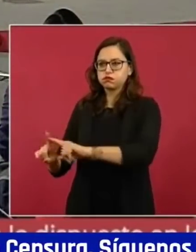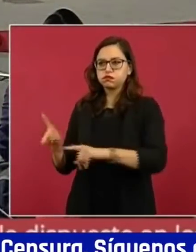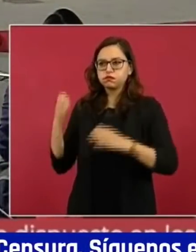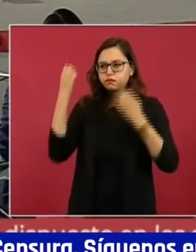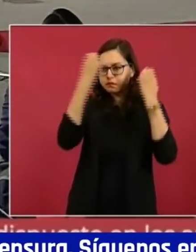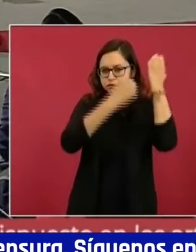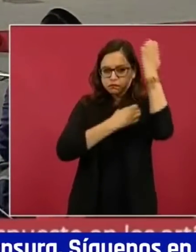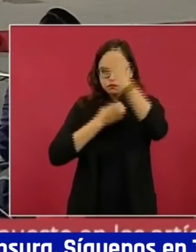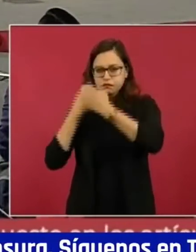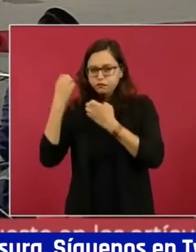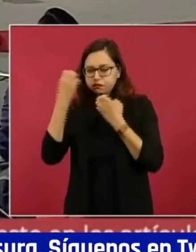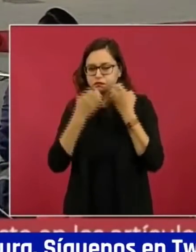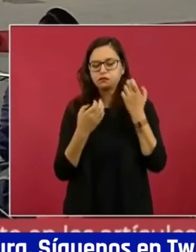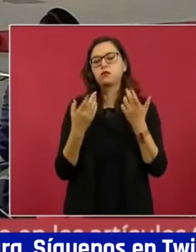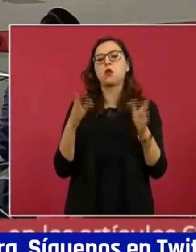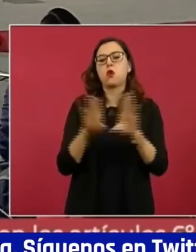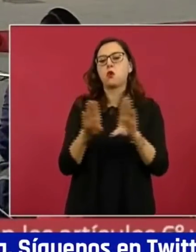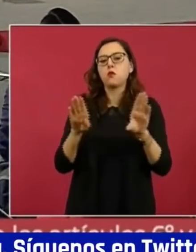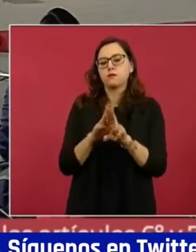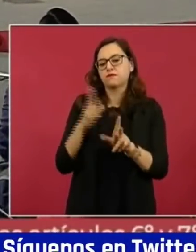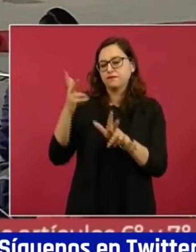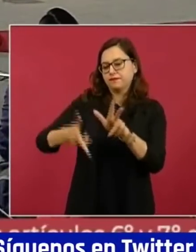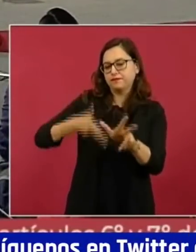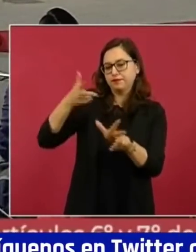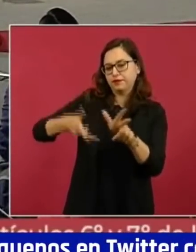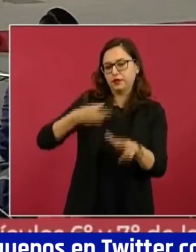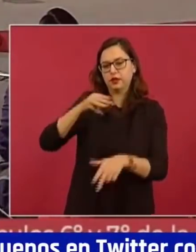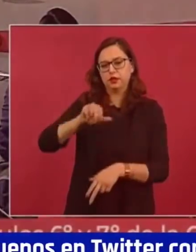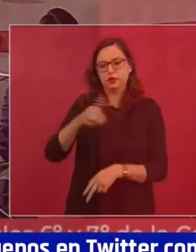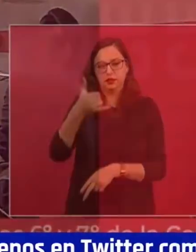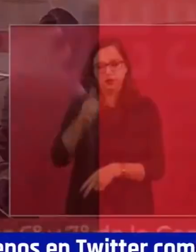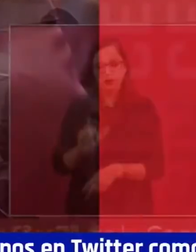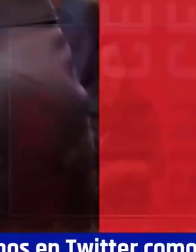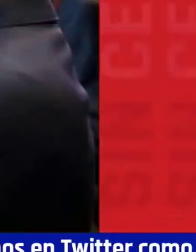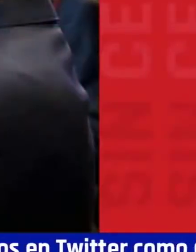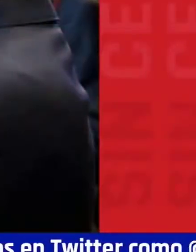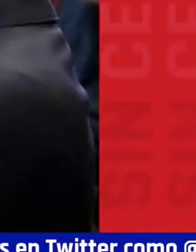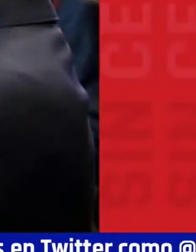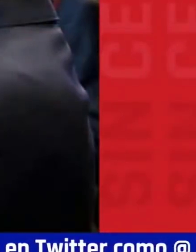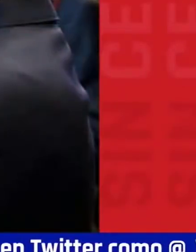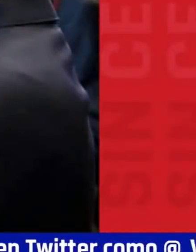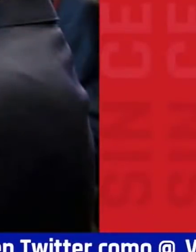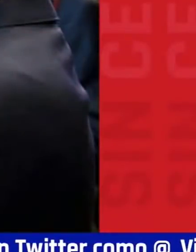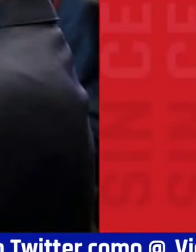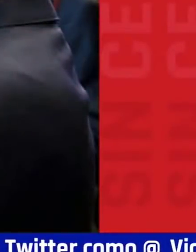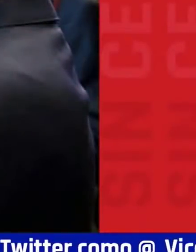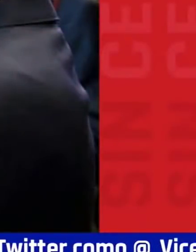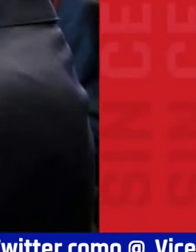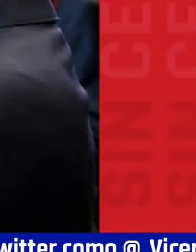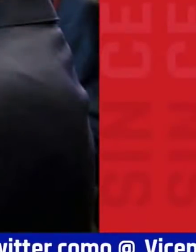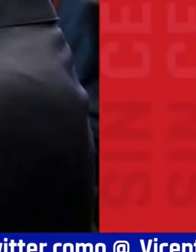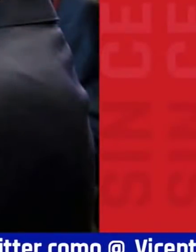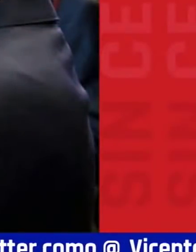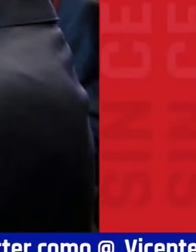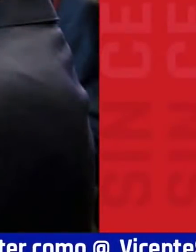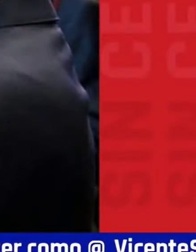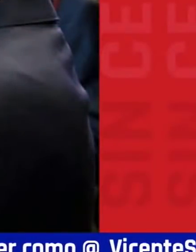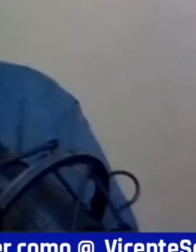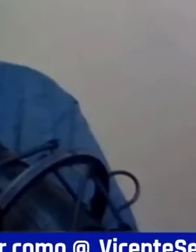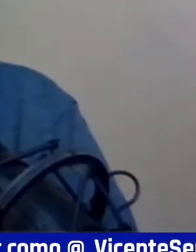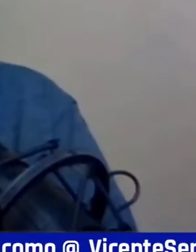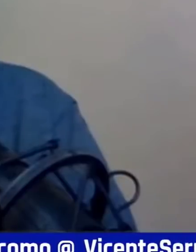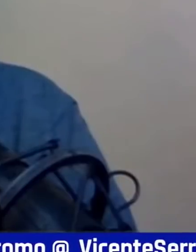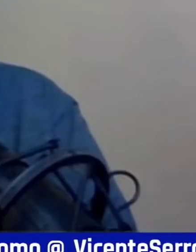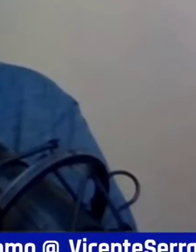tipo de gente que vende sus notas. Pero ¿qué significa eso, Vicente? ¿Por qué el gremio